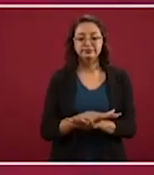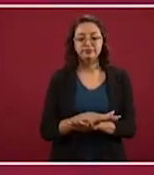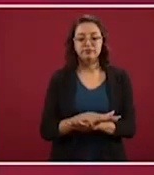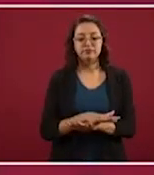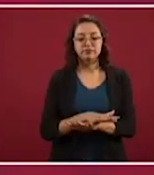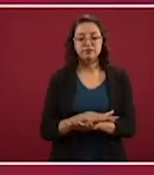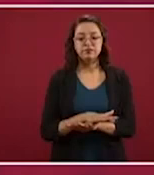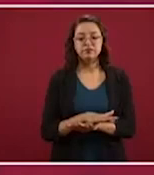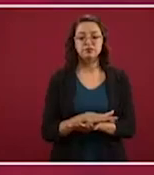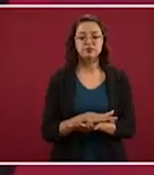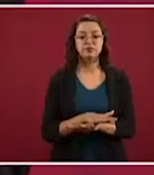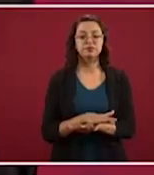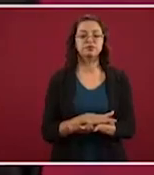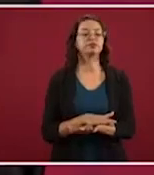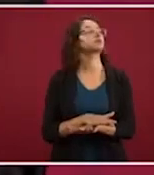y se